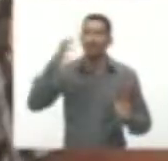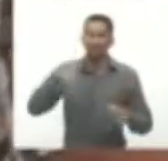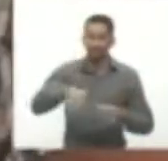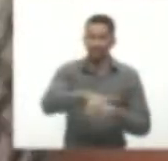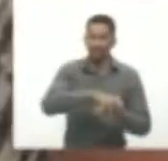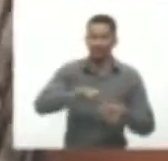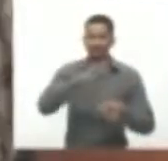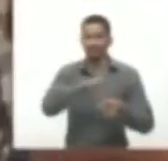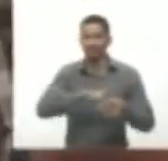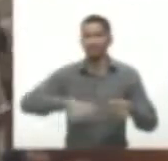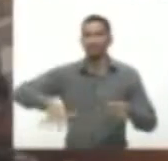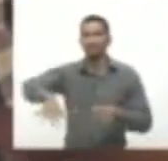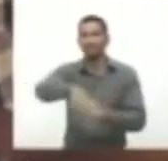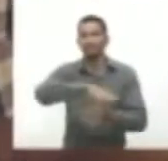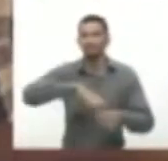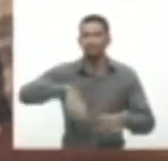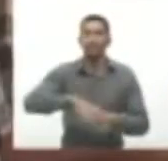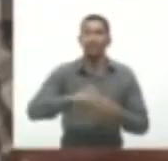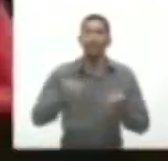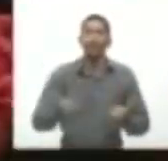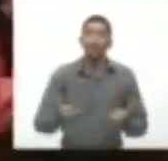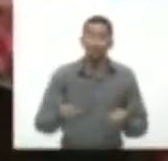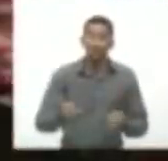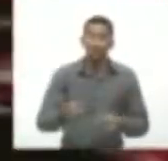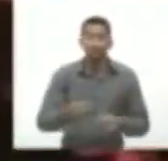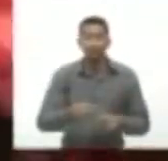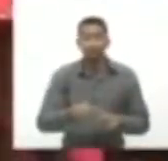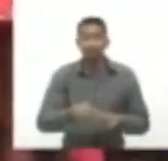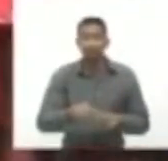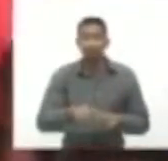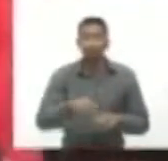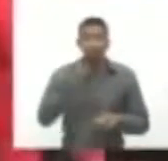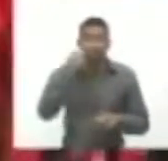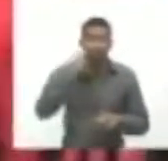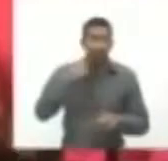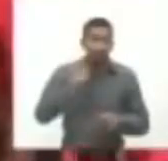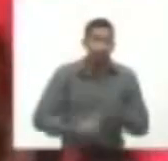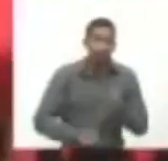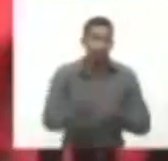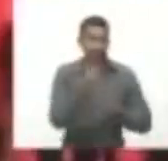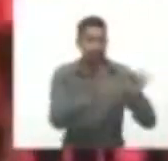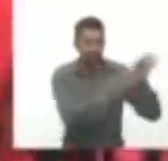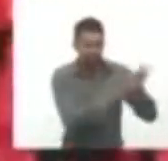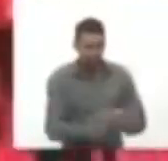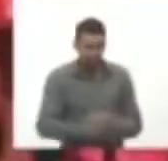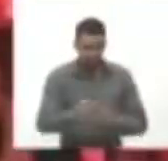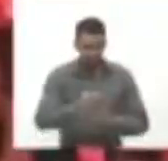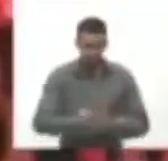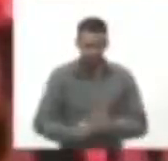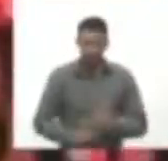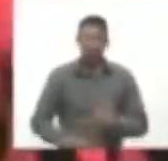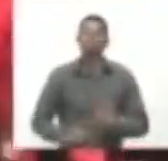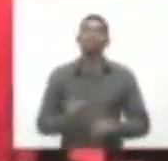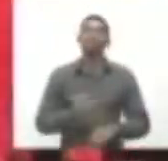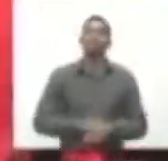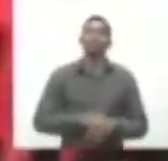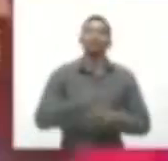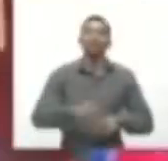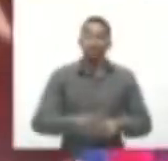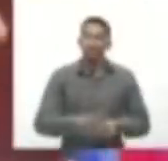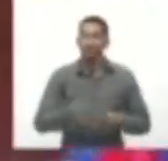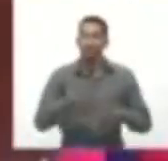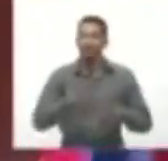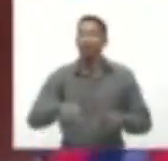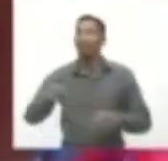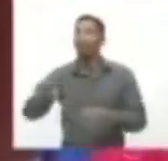esta forma, la alcaldía distrital espera entregar la regulación en los próximos días y también busca que esta regulación sea base para otras ciudades